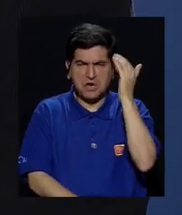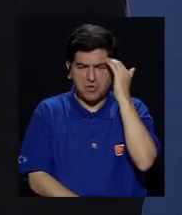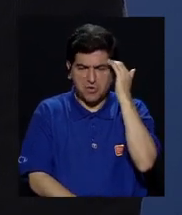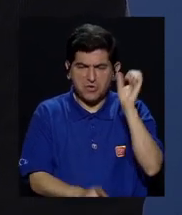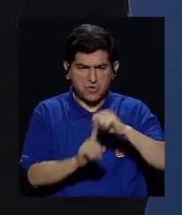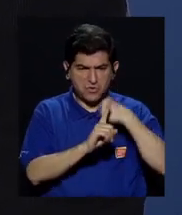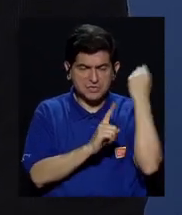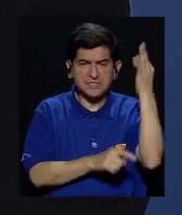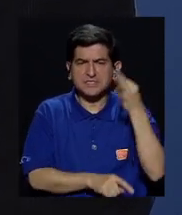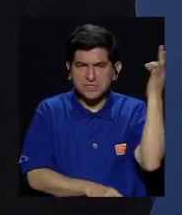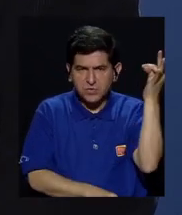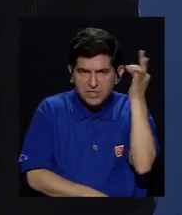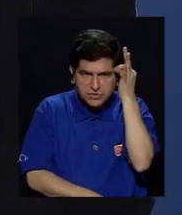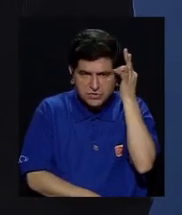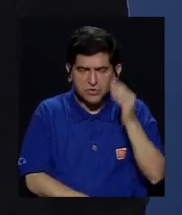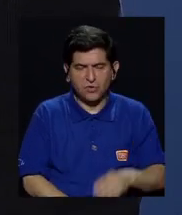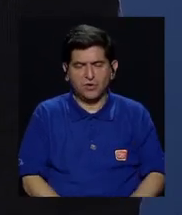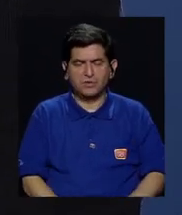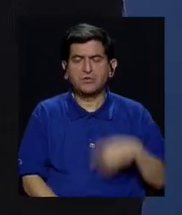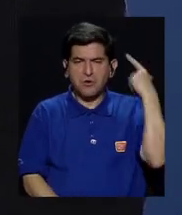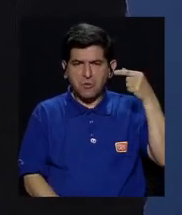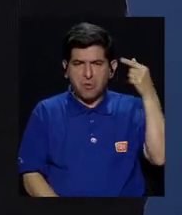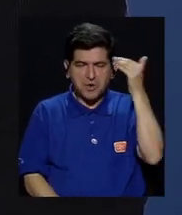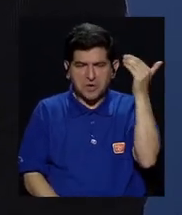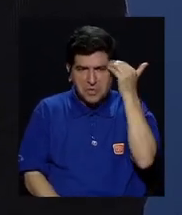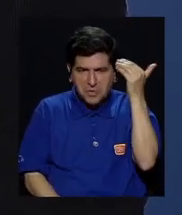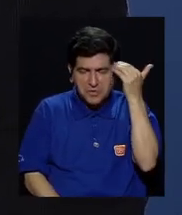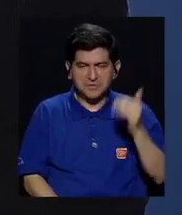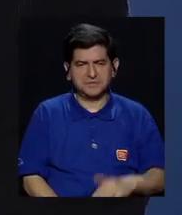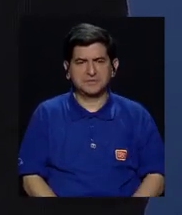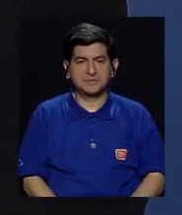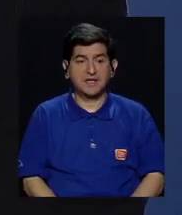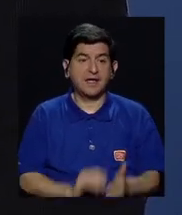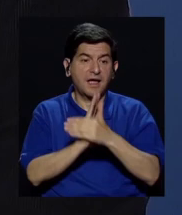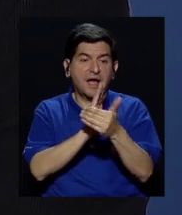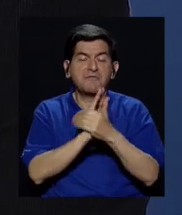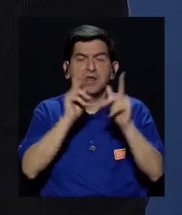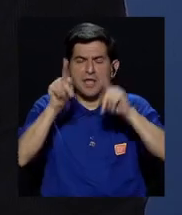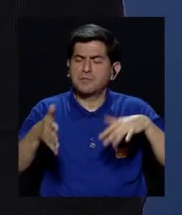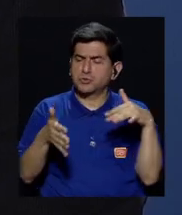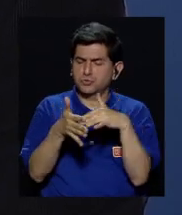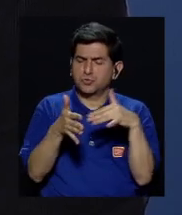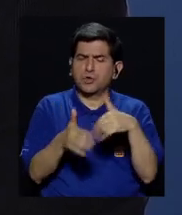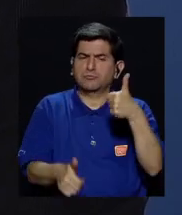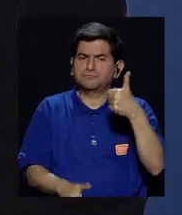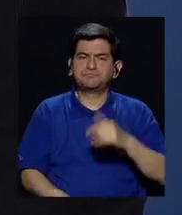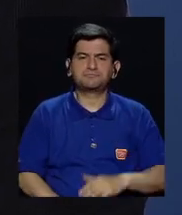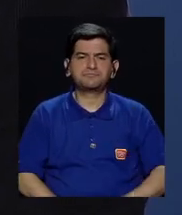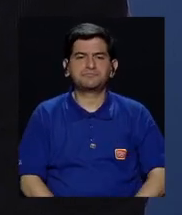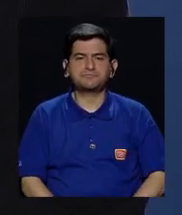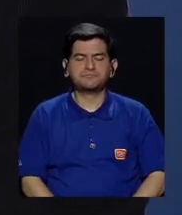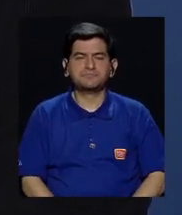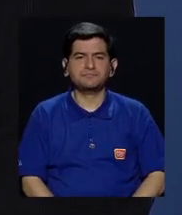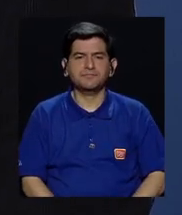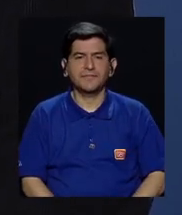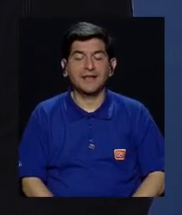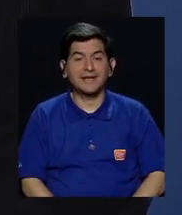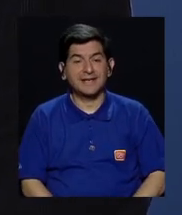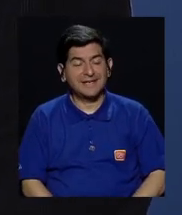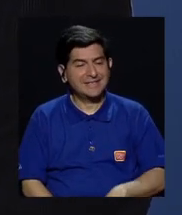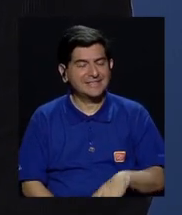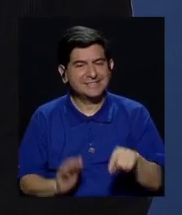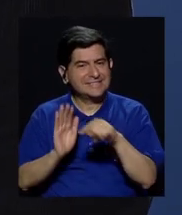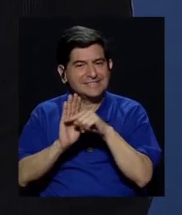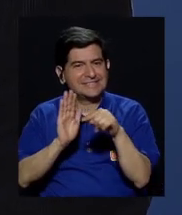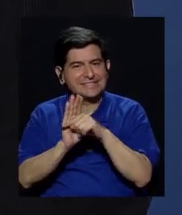el estado desde la teoría pero lo conoce bien en el estado tiene la virtud de que es un hombre estudioso la gran dificultad